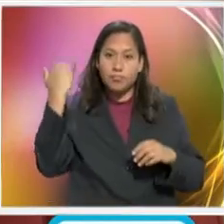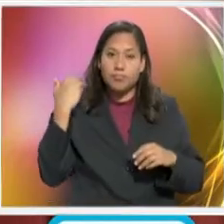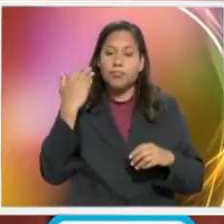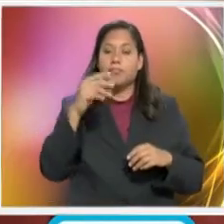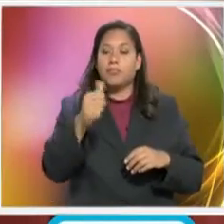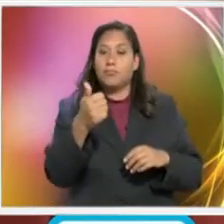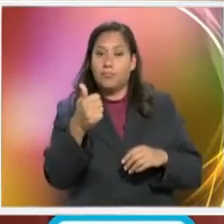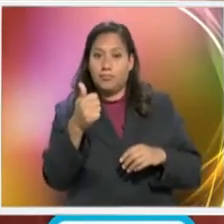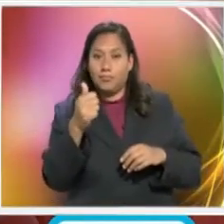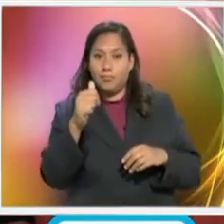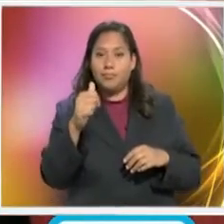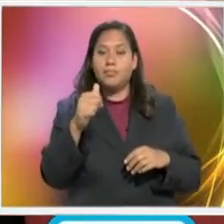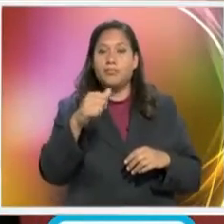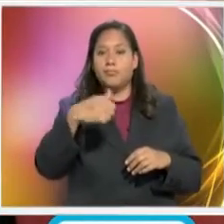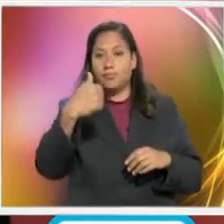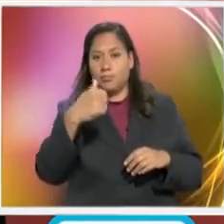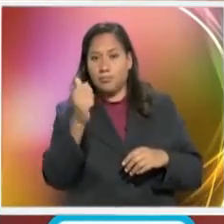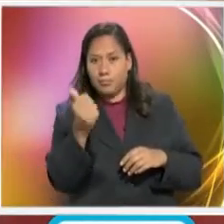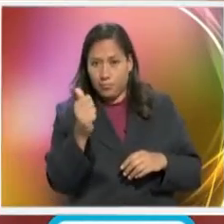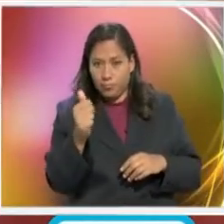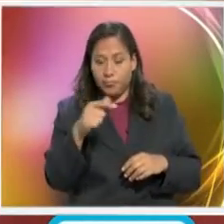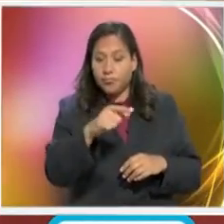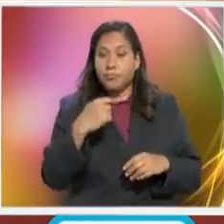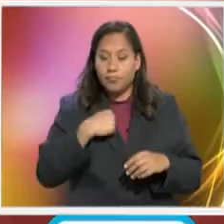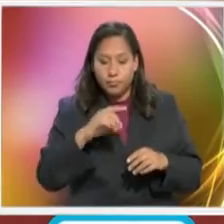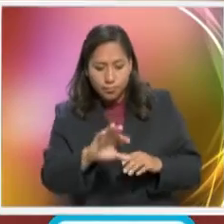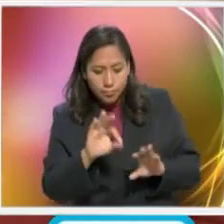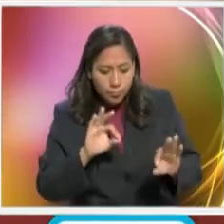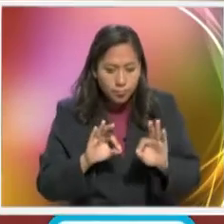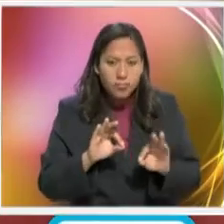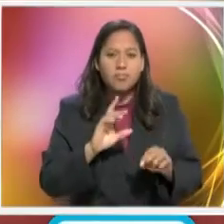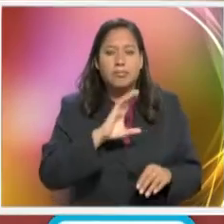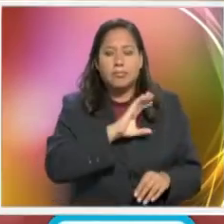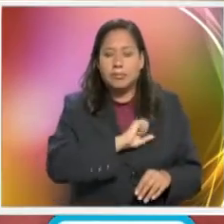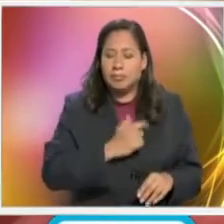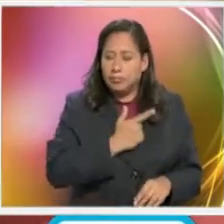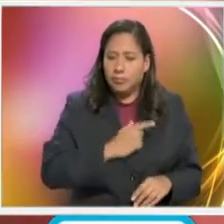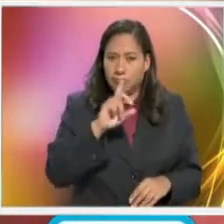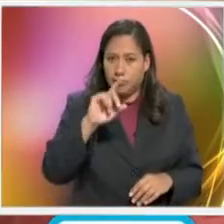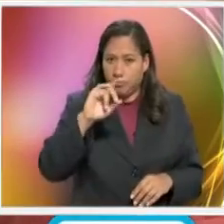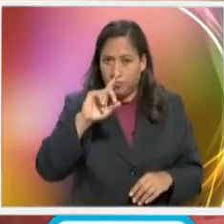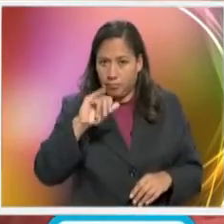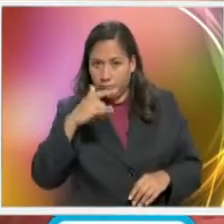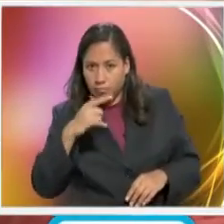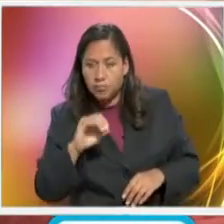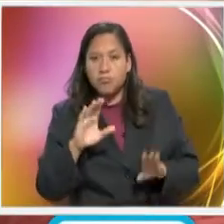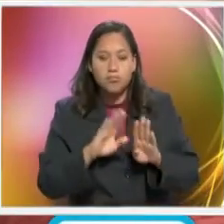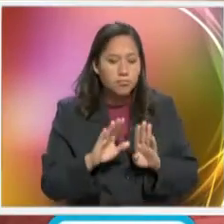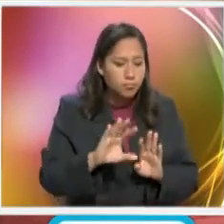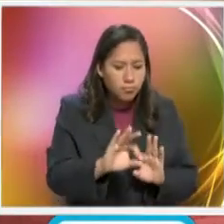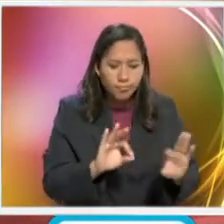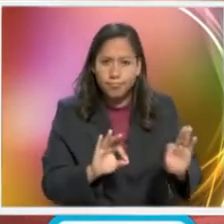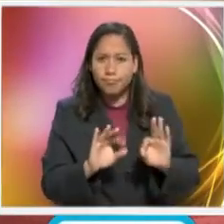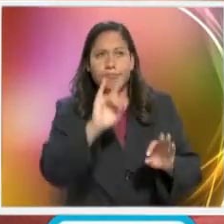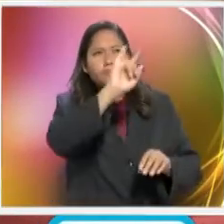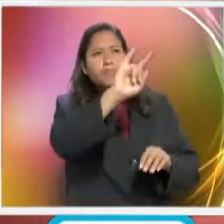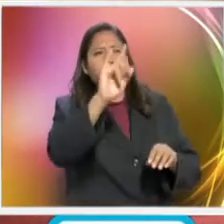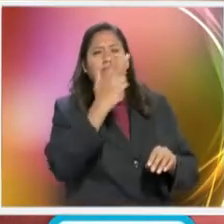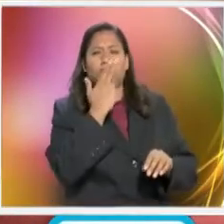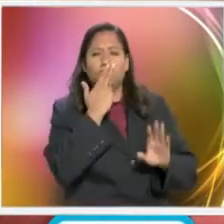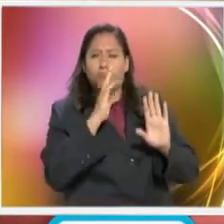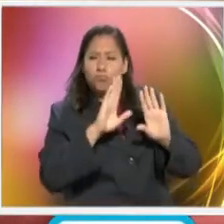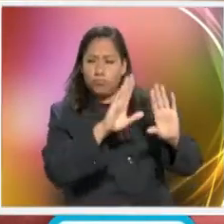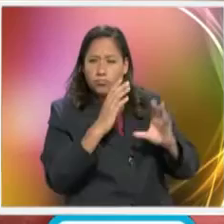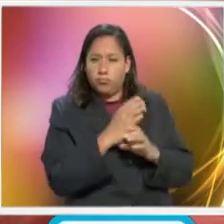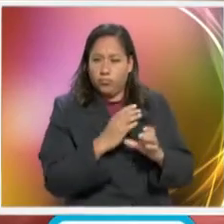de agosto. La que me tocó a mí curar es sobre la pasión de Diego Rivera como coleccionista. Él coleccionaba